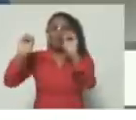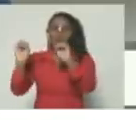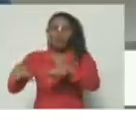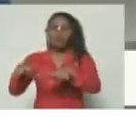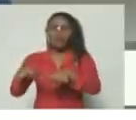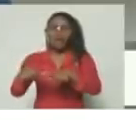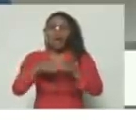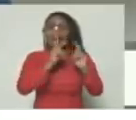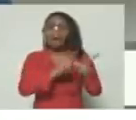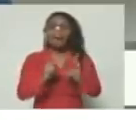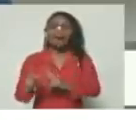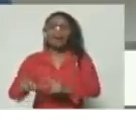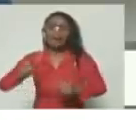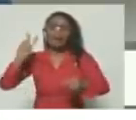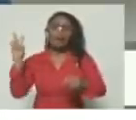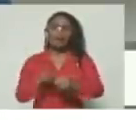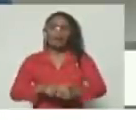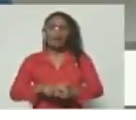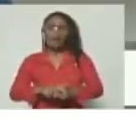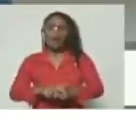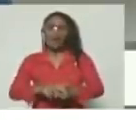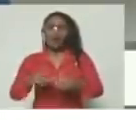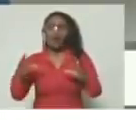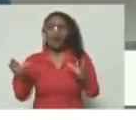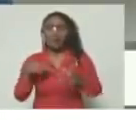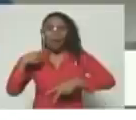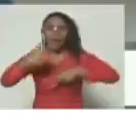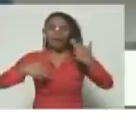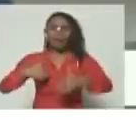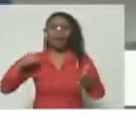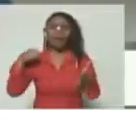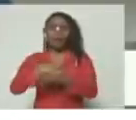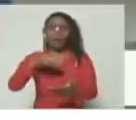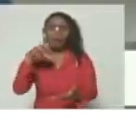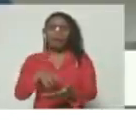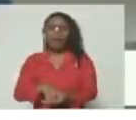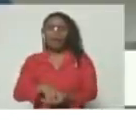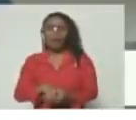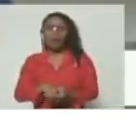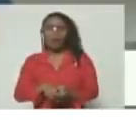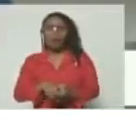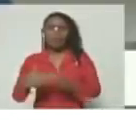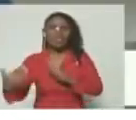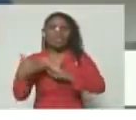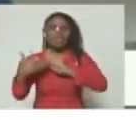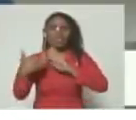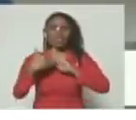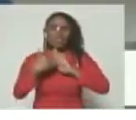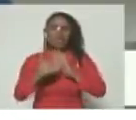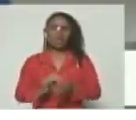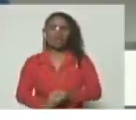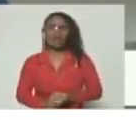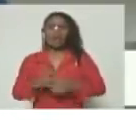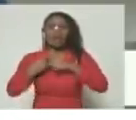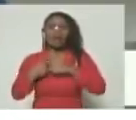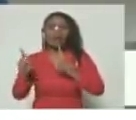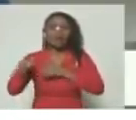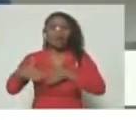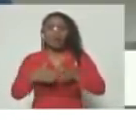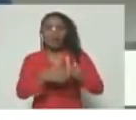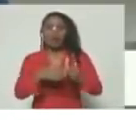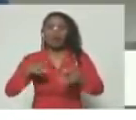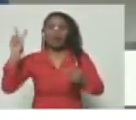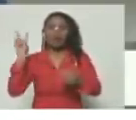a planes violentos con delincuentes, golpes de Estado, magnicidio y otros caminos de la